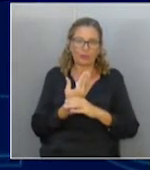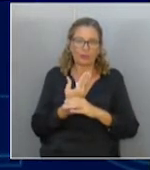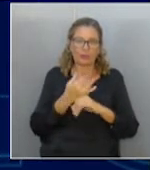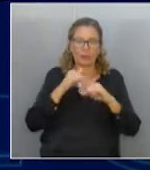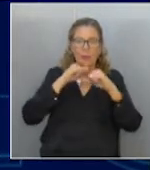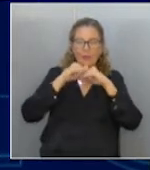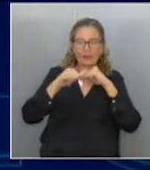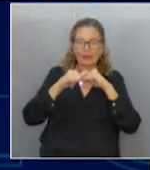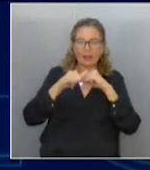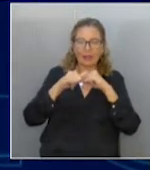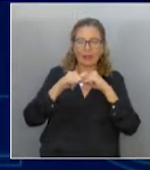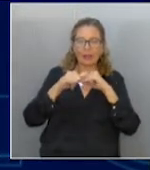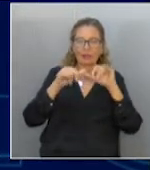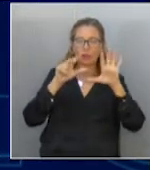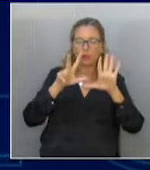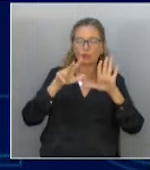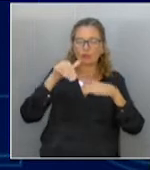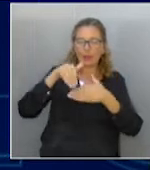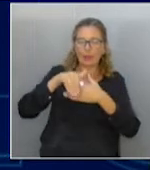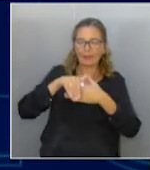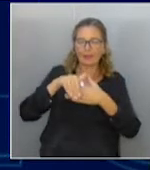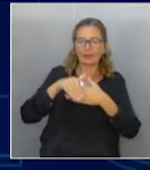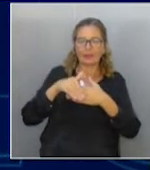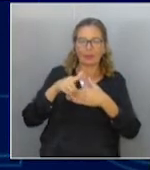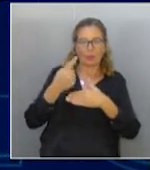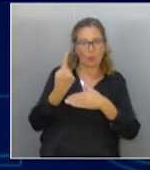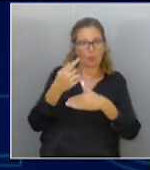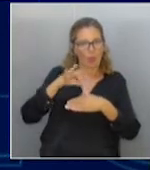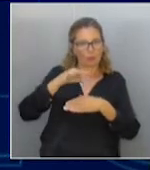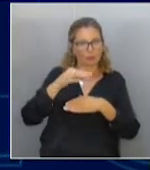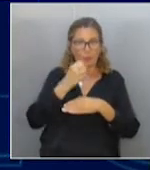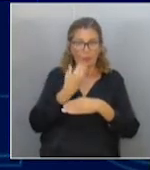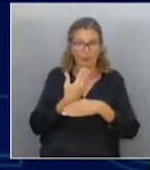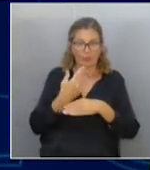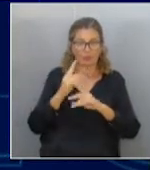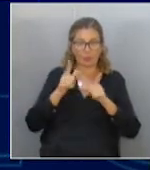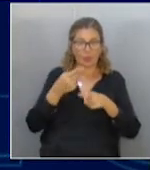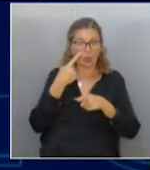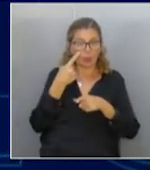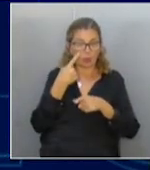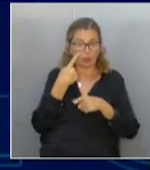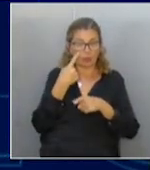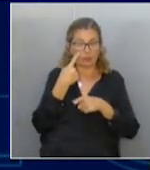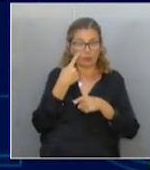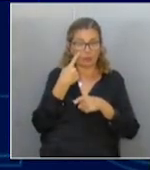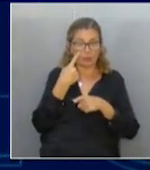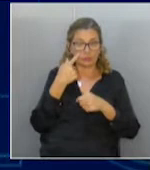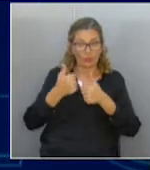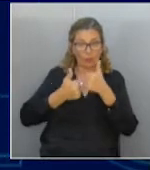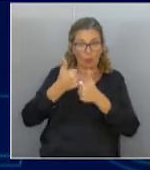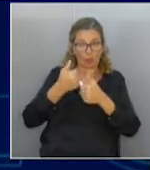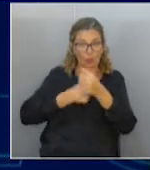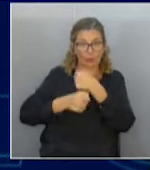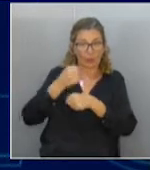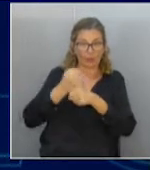mensaje, cruzarlo con el 8M también nos pareció como re buena oportunidad. Y además que también conocíamos el concurso del año pasado